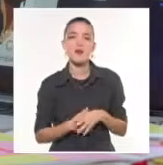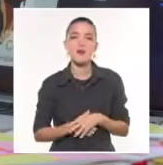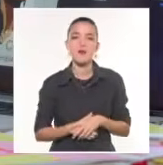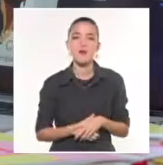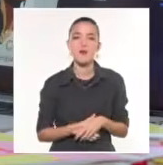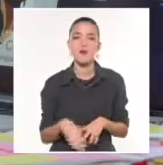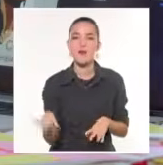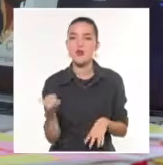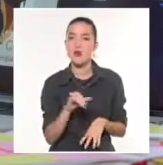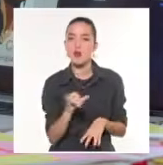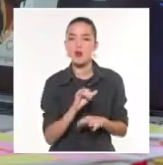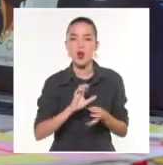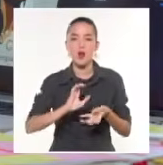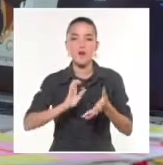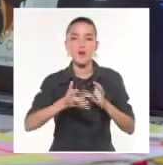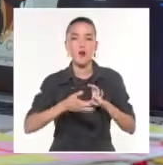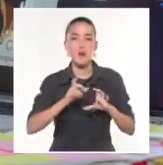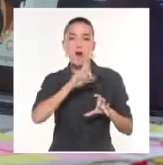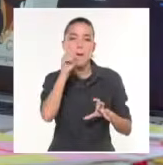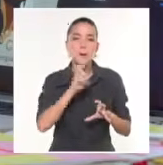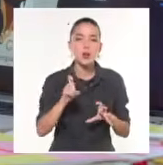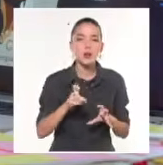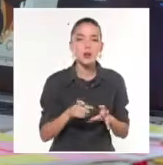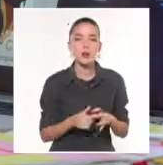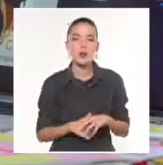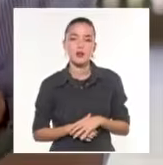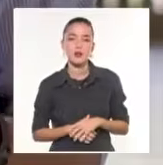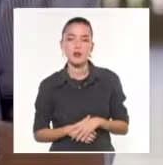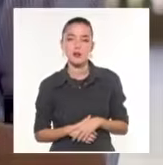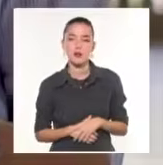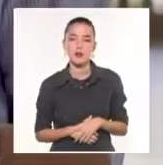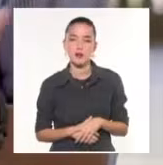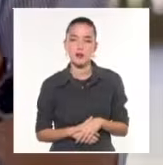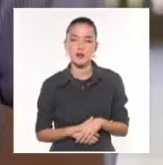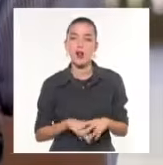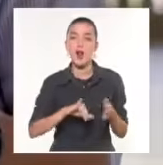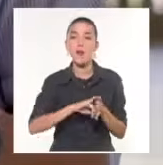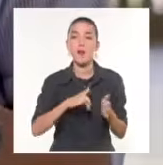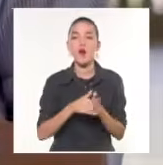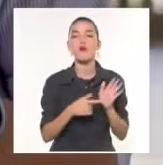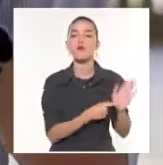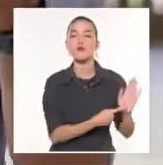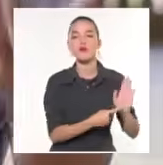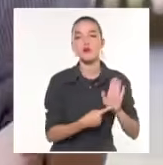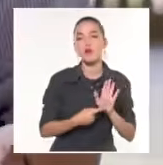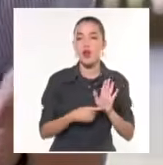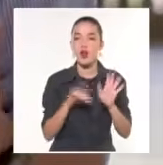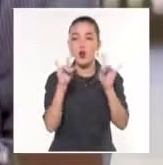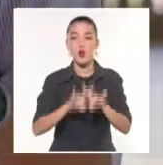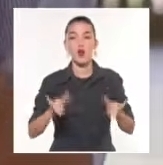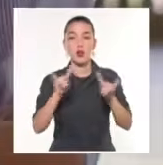de preguntarle y de medir cuánto tienen de lo que sabemos los cubanos. Este proyecto nos ha demostrado que desde la Universidad Cubana, a través